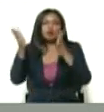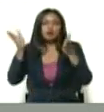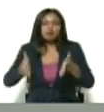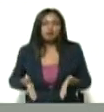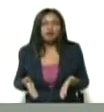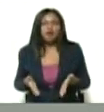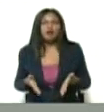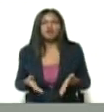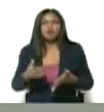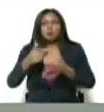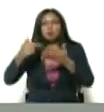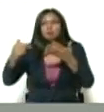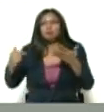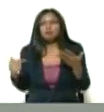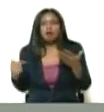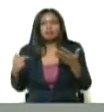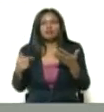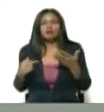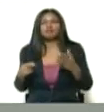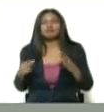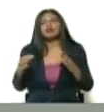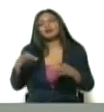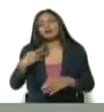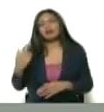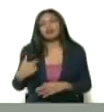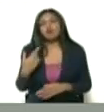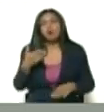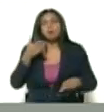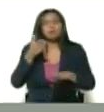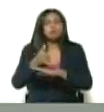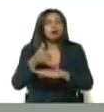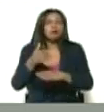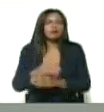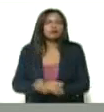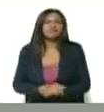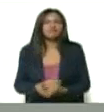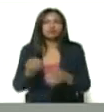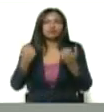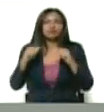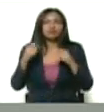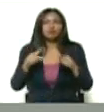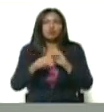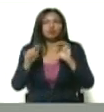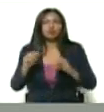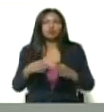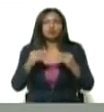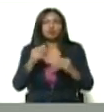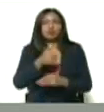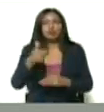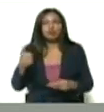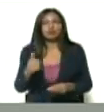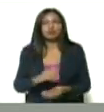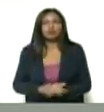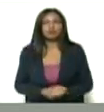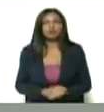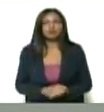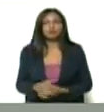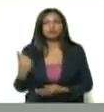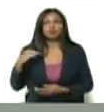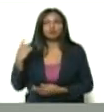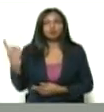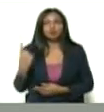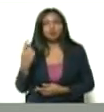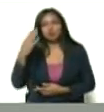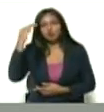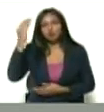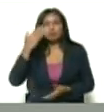los musulmanes, los judíos, todos, todas las creencias, prácticas, mitos, todos, todos. Tenemos un solo Dios, vamos